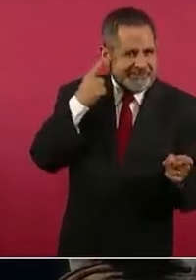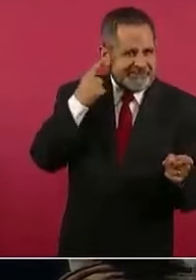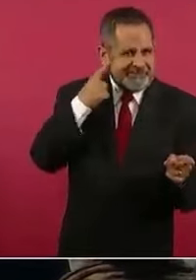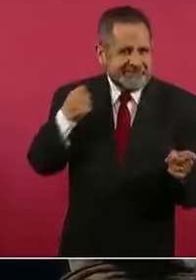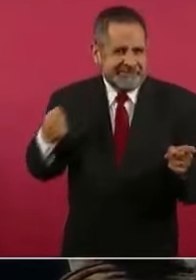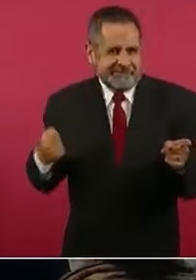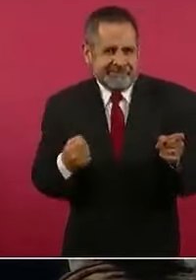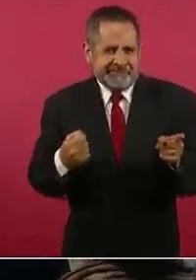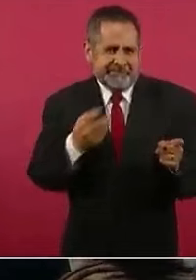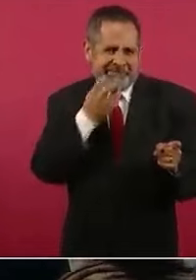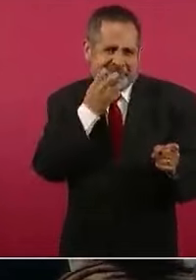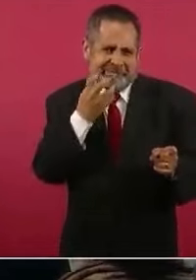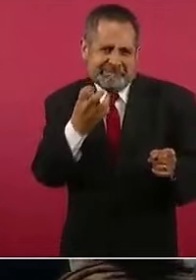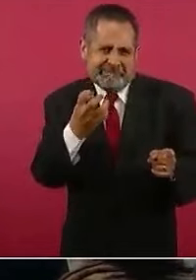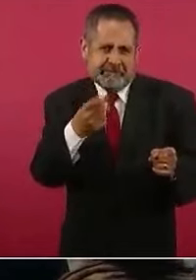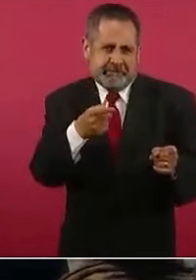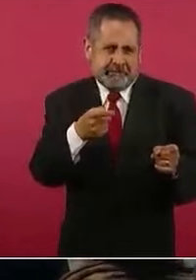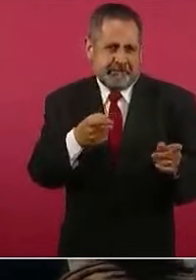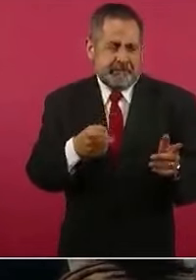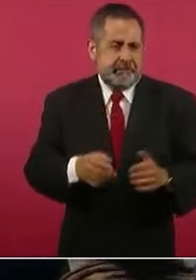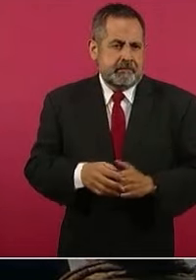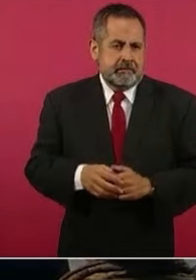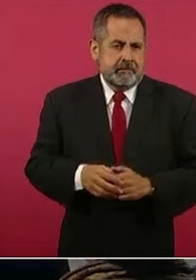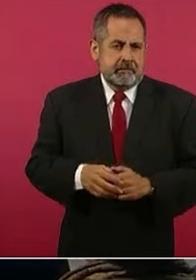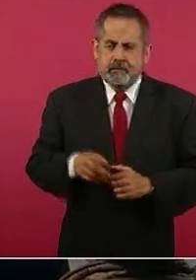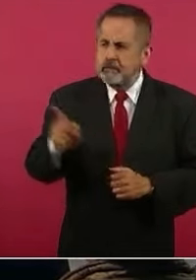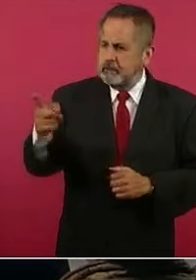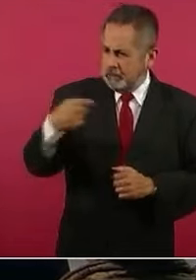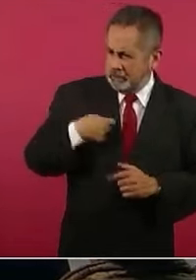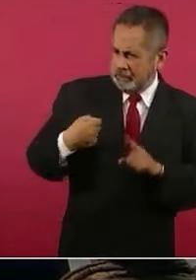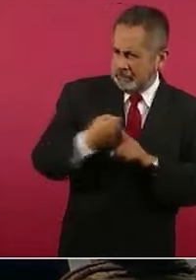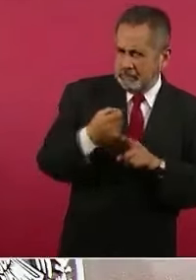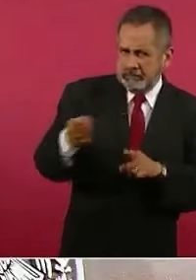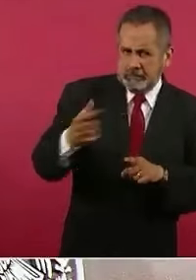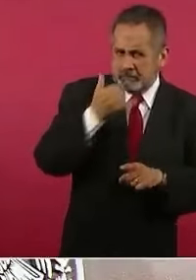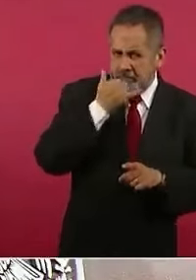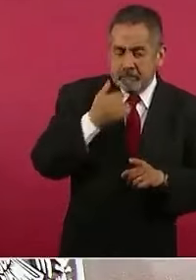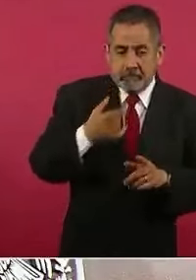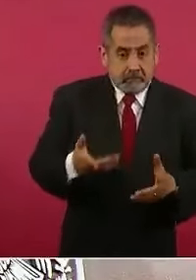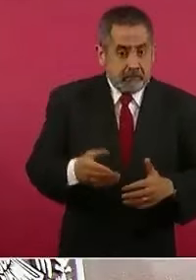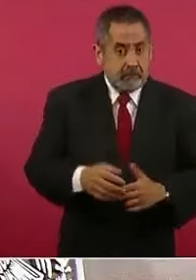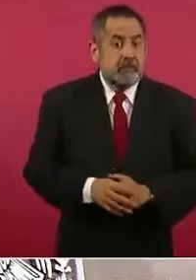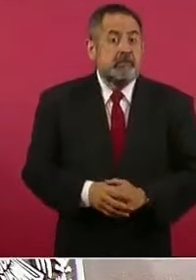algo? Sí, sí. ¿Te lastimaste ahorita usted me pegó. Perdón.